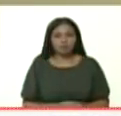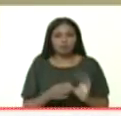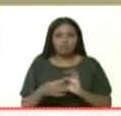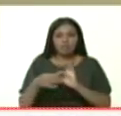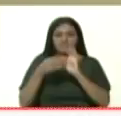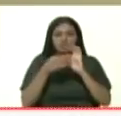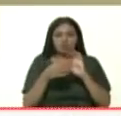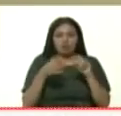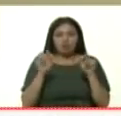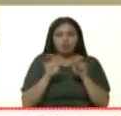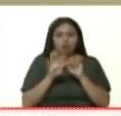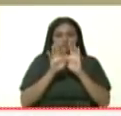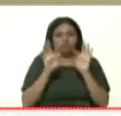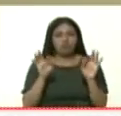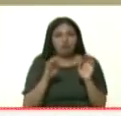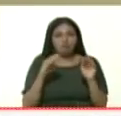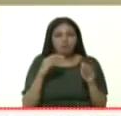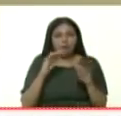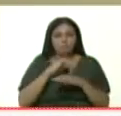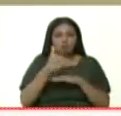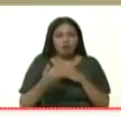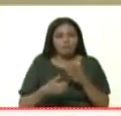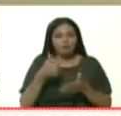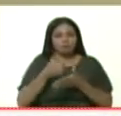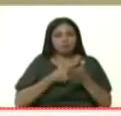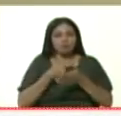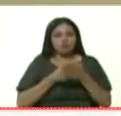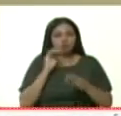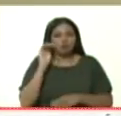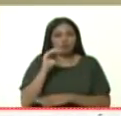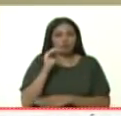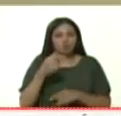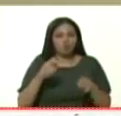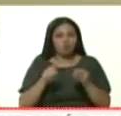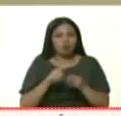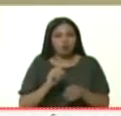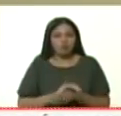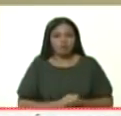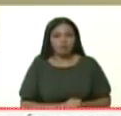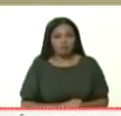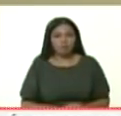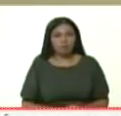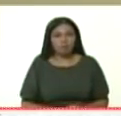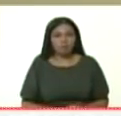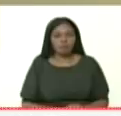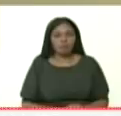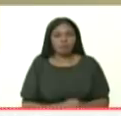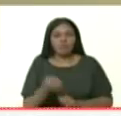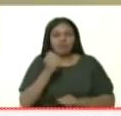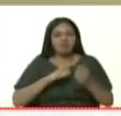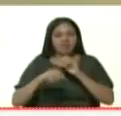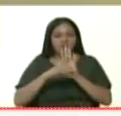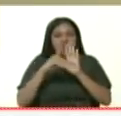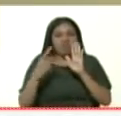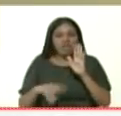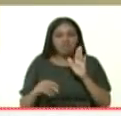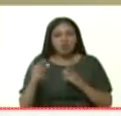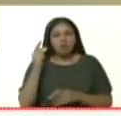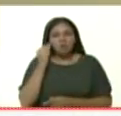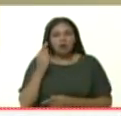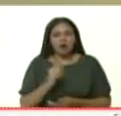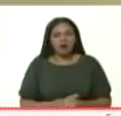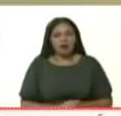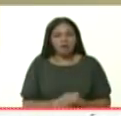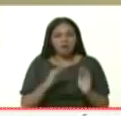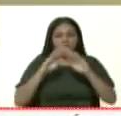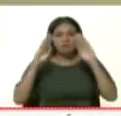articular un programa de lucha hacia el futuro, de defensa de los derechos de la mujer a